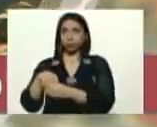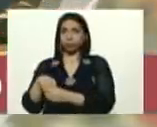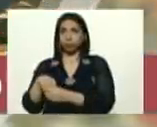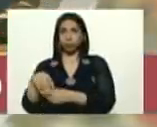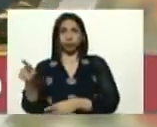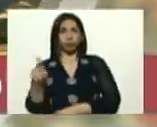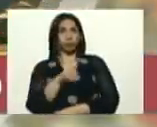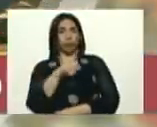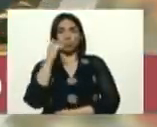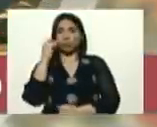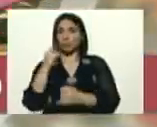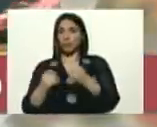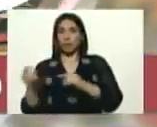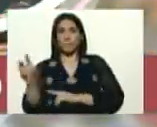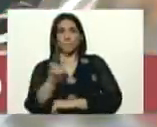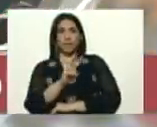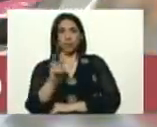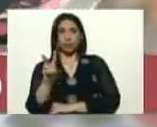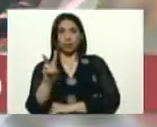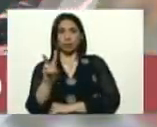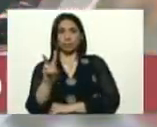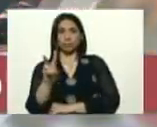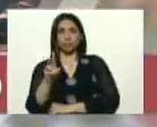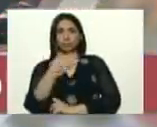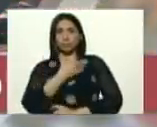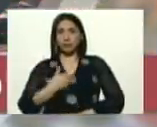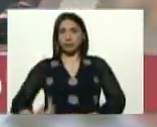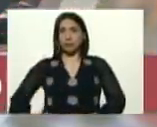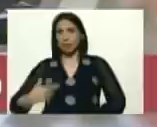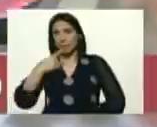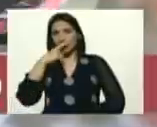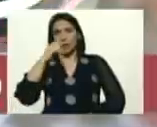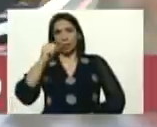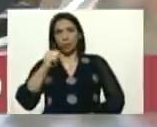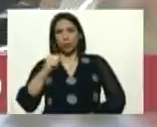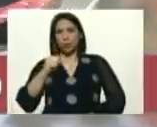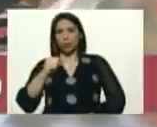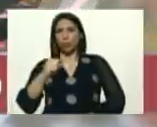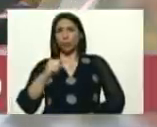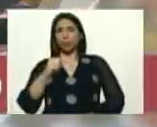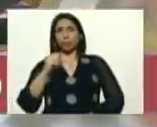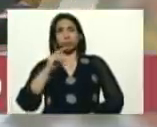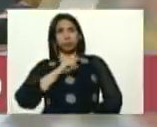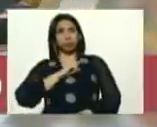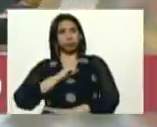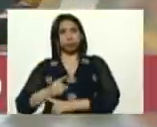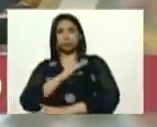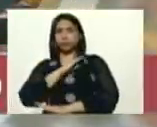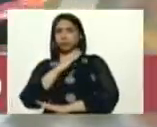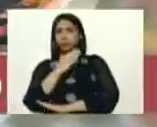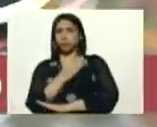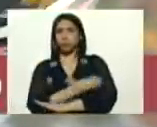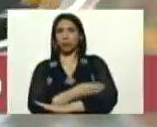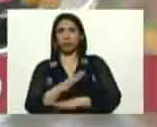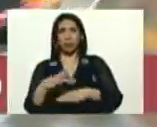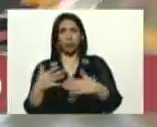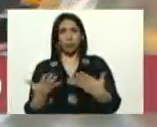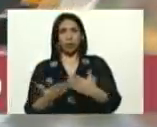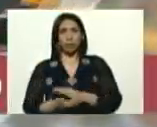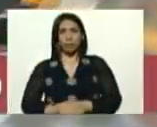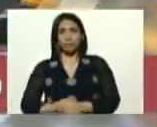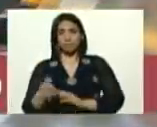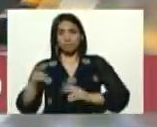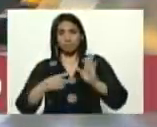no ha terminado en Venezuela. El presidente Nicolás Maduro fue muy enfático cuando